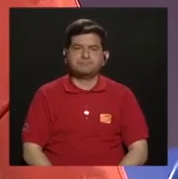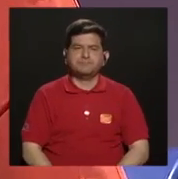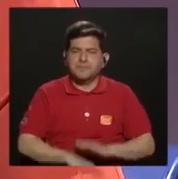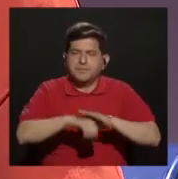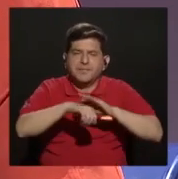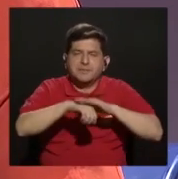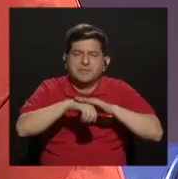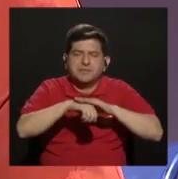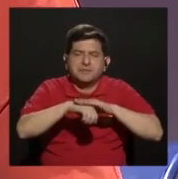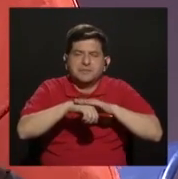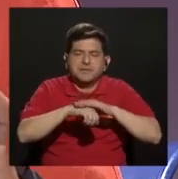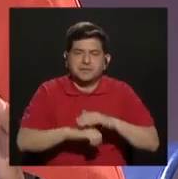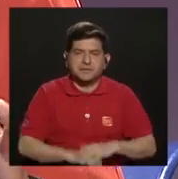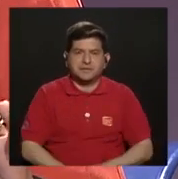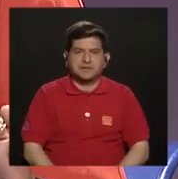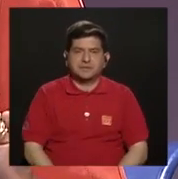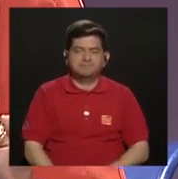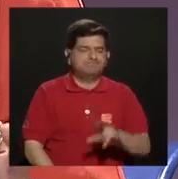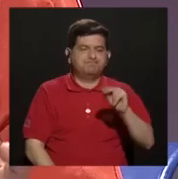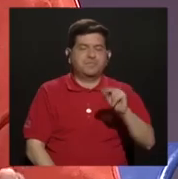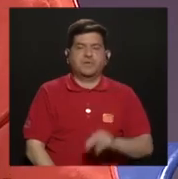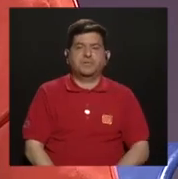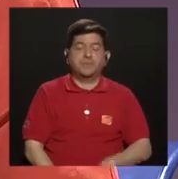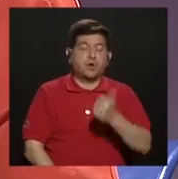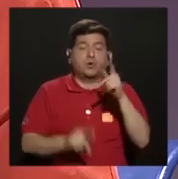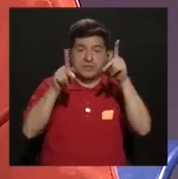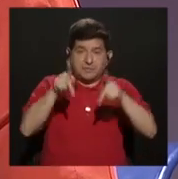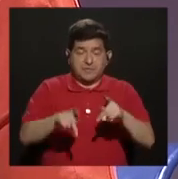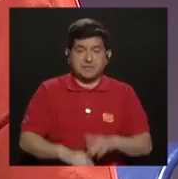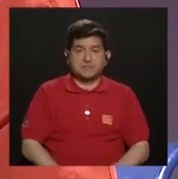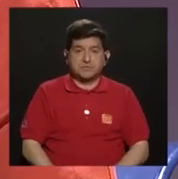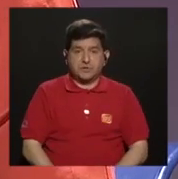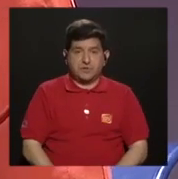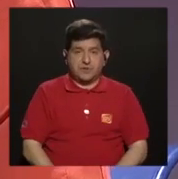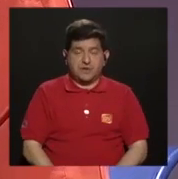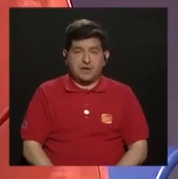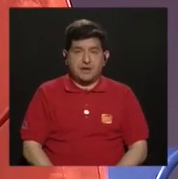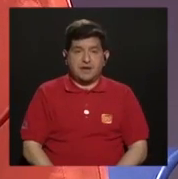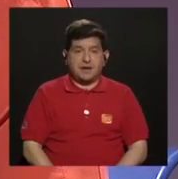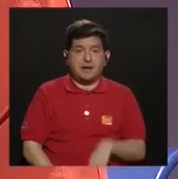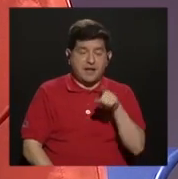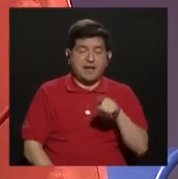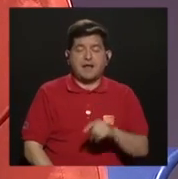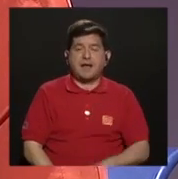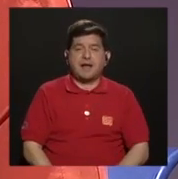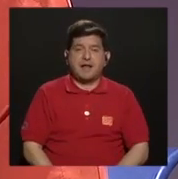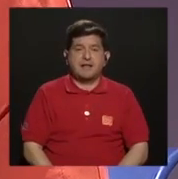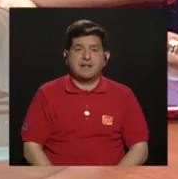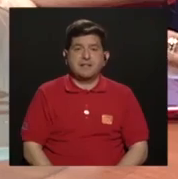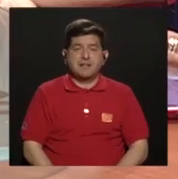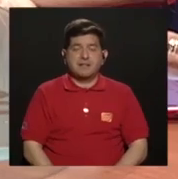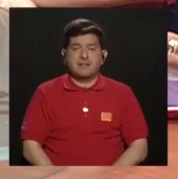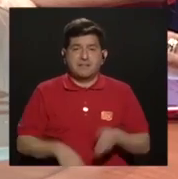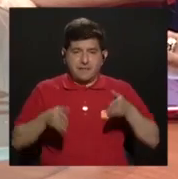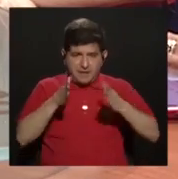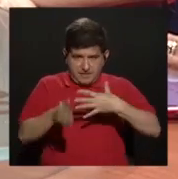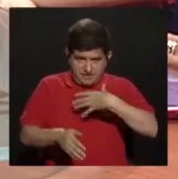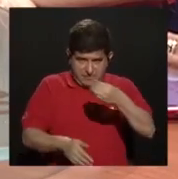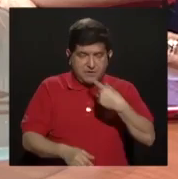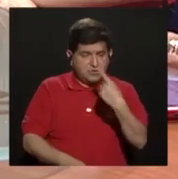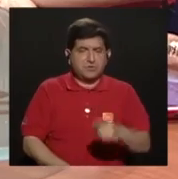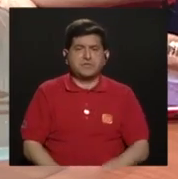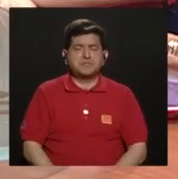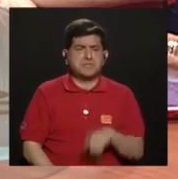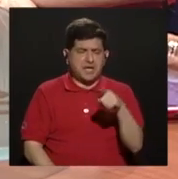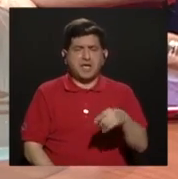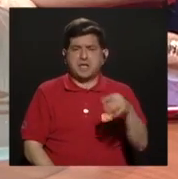ver, no, también Ronald de Montelimar, dice, de Montelimar, quiere felicitarlas y que aparte que son